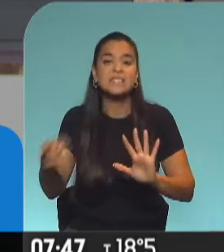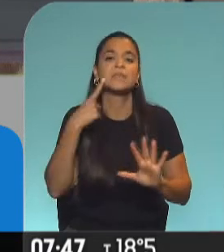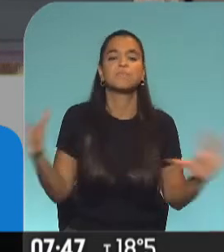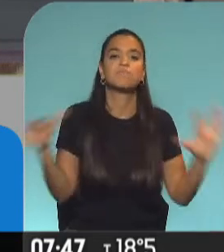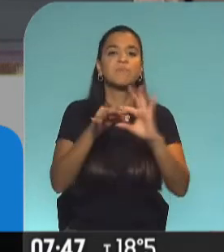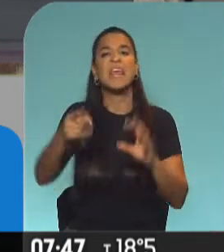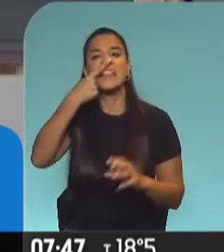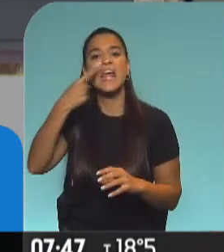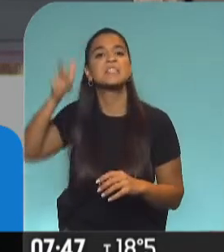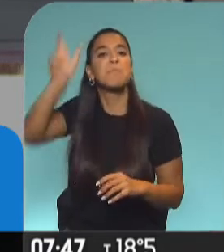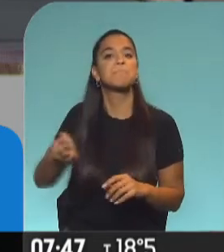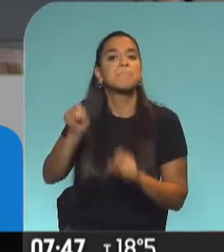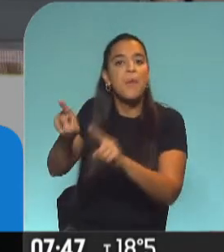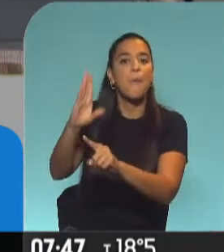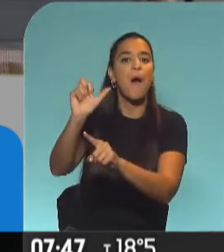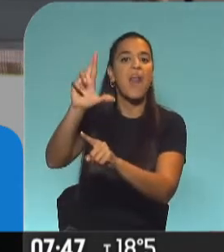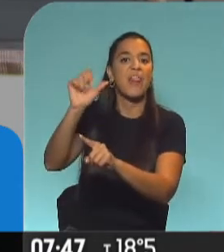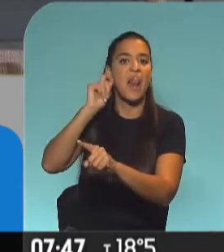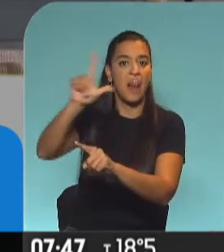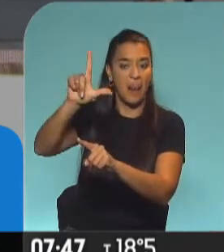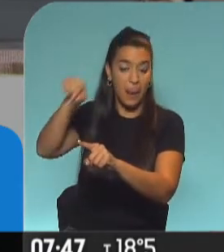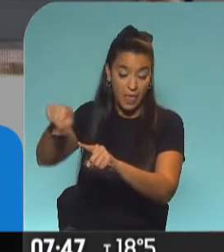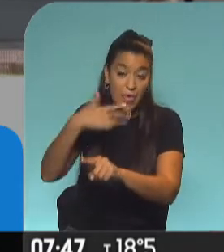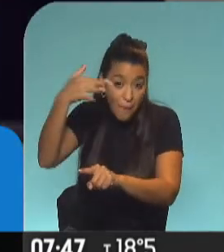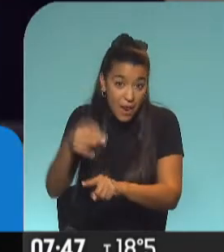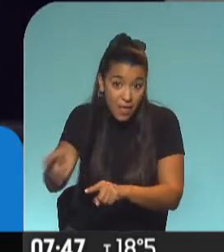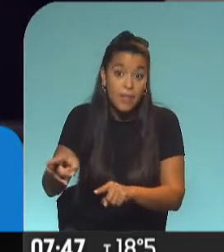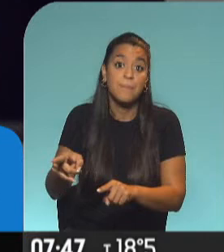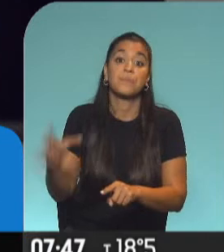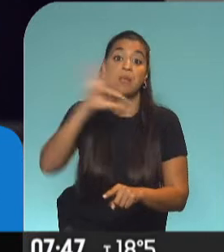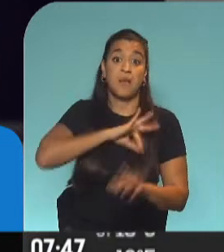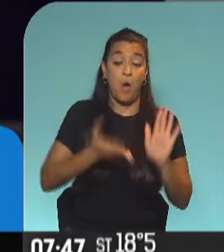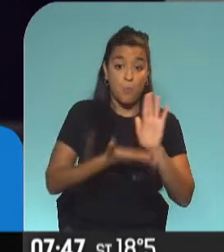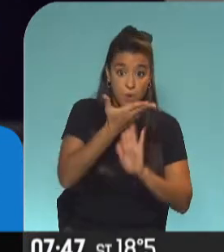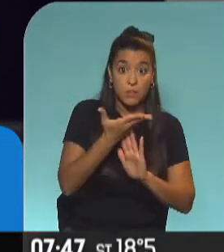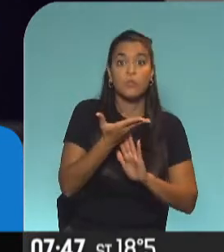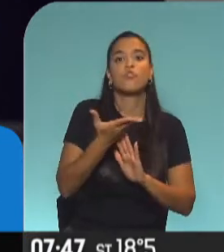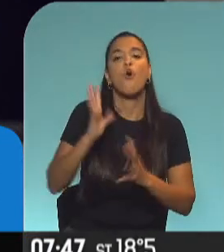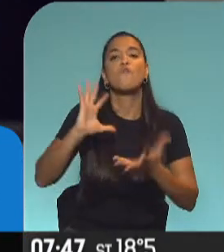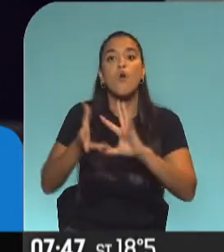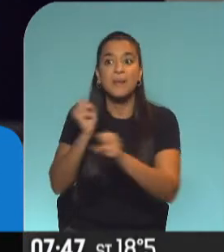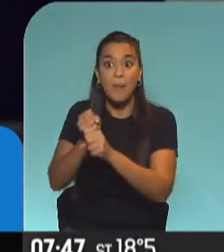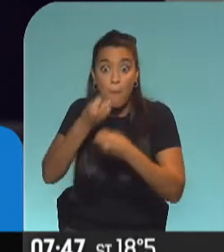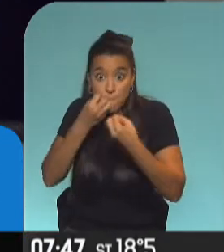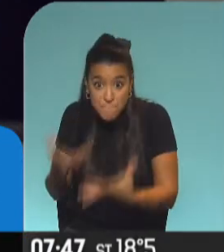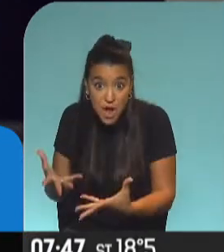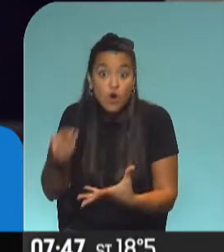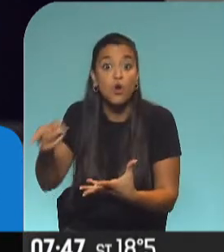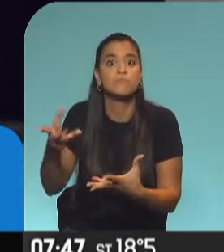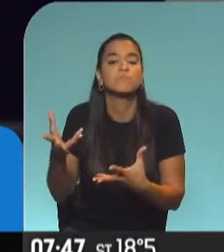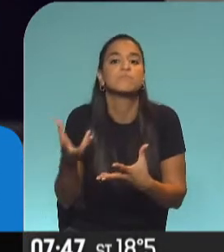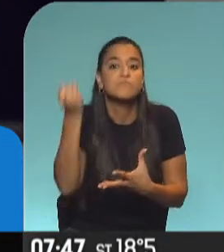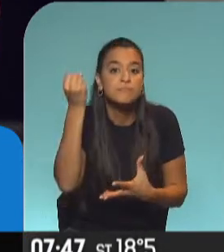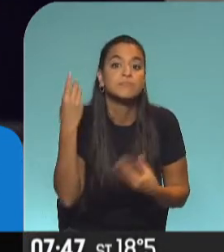con intereses personales de Roberto Baradel. Lo cierto, hay que decir, los aumentos salariales y las mejores condiciones de trabajo se consiguieron